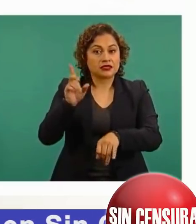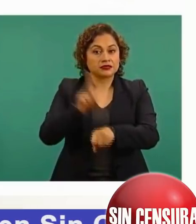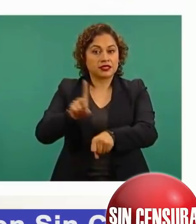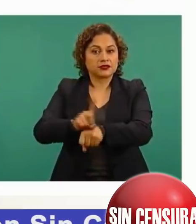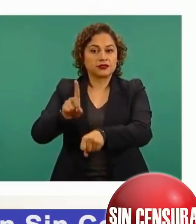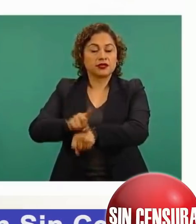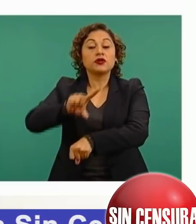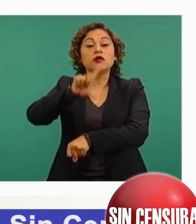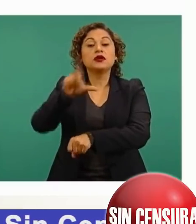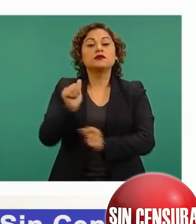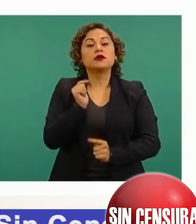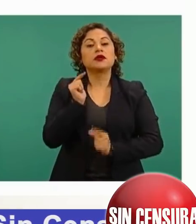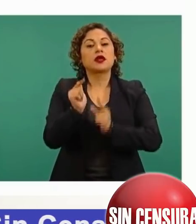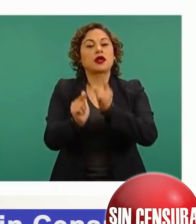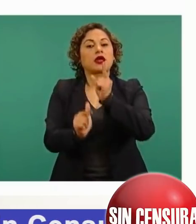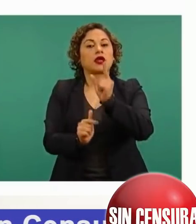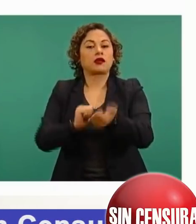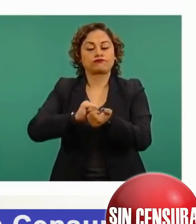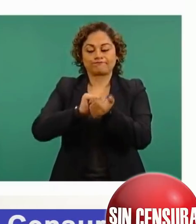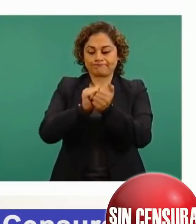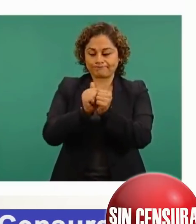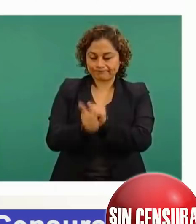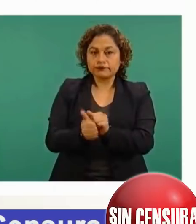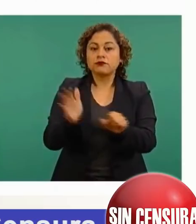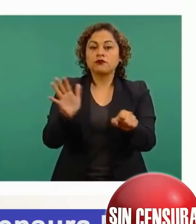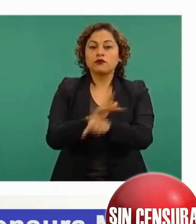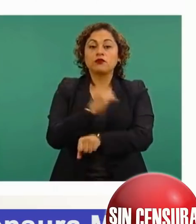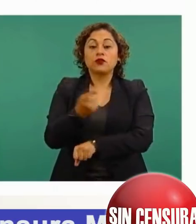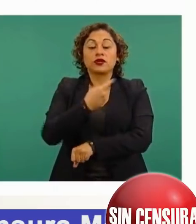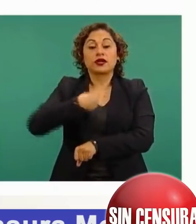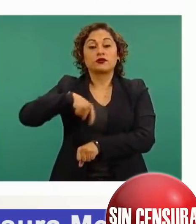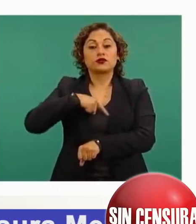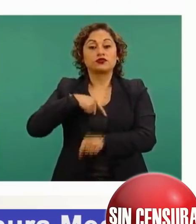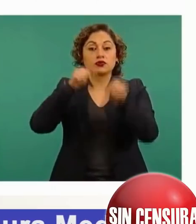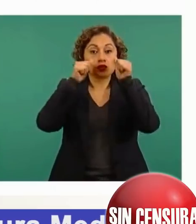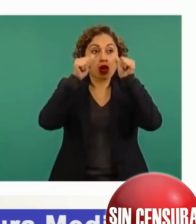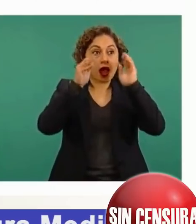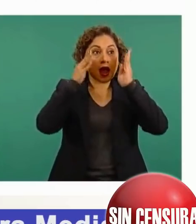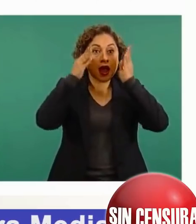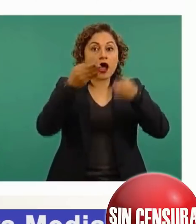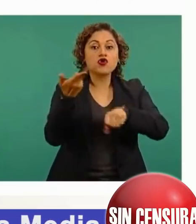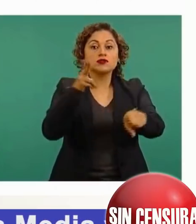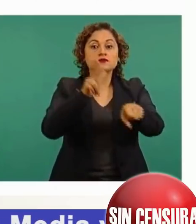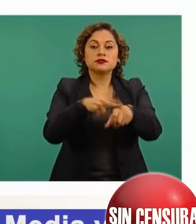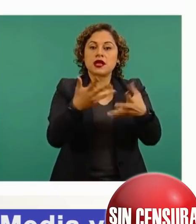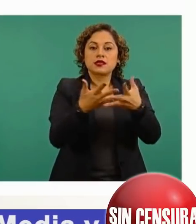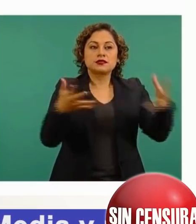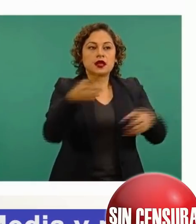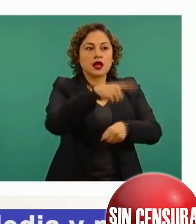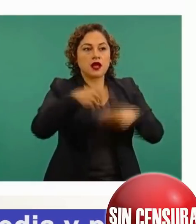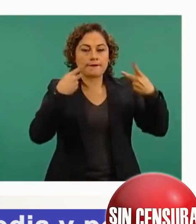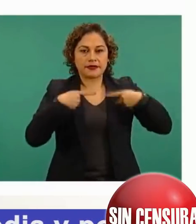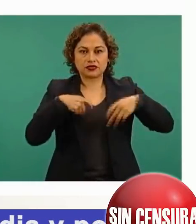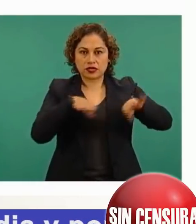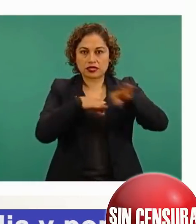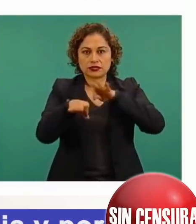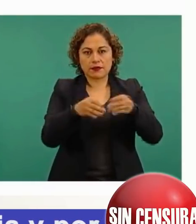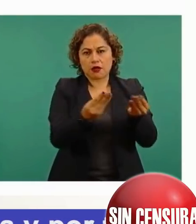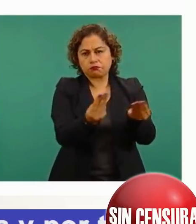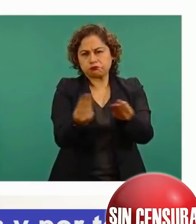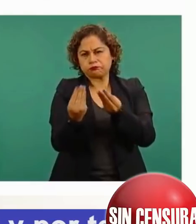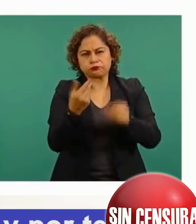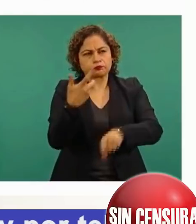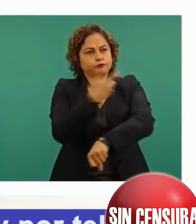se hace un poco más lento, es porque empezamos por los hospitales más grandes, donde hay más personal de salud de primera línea, y después